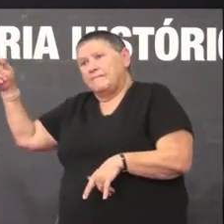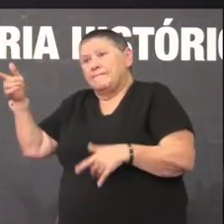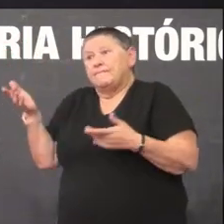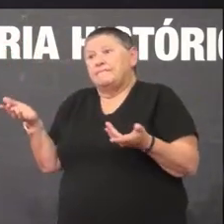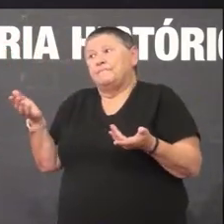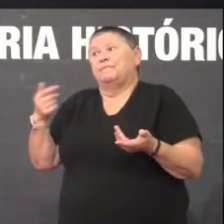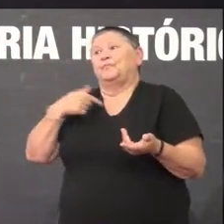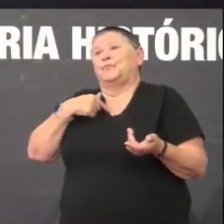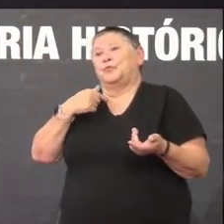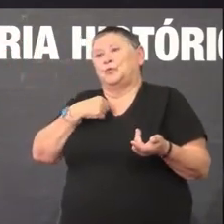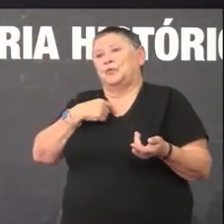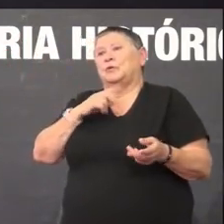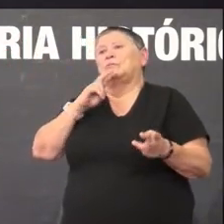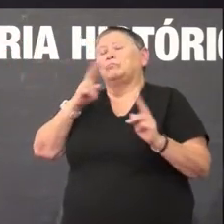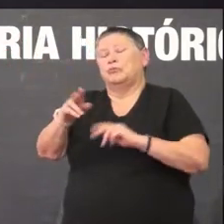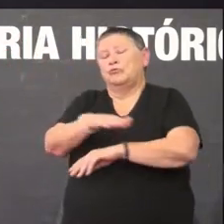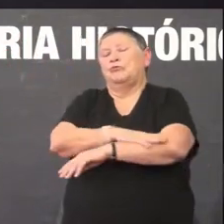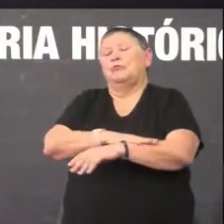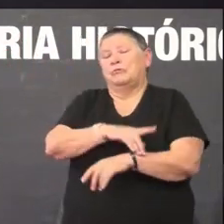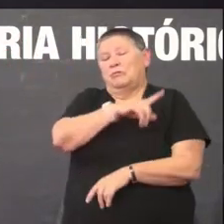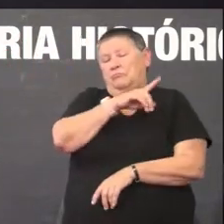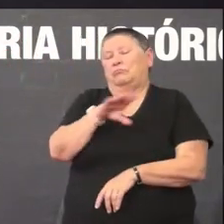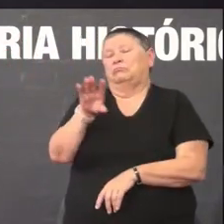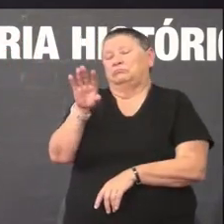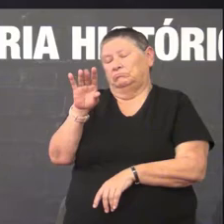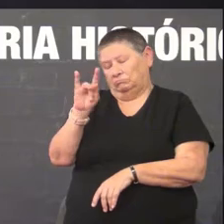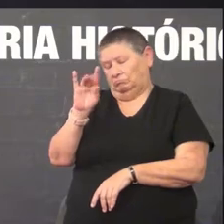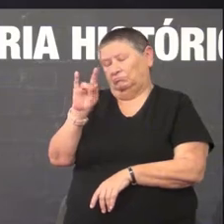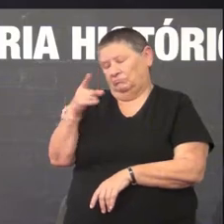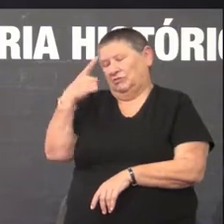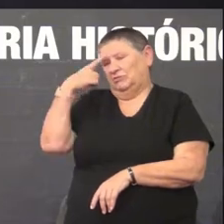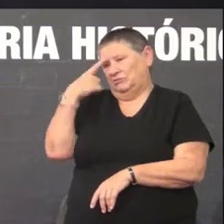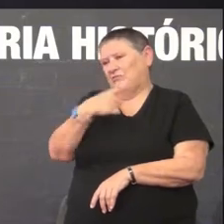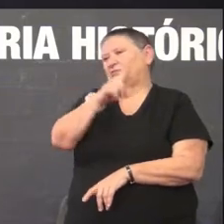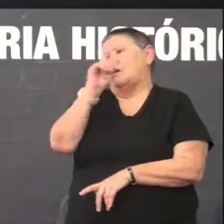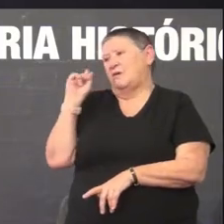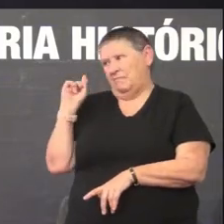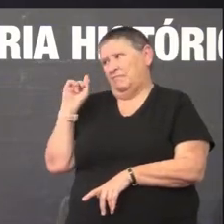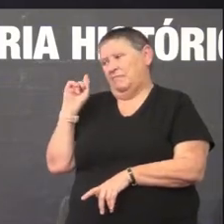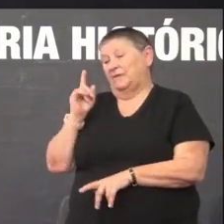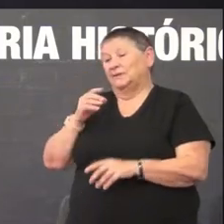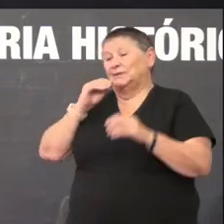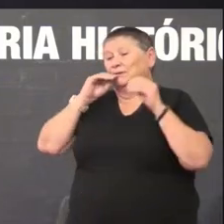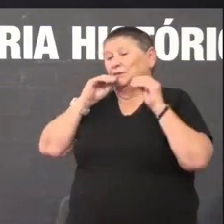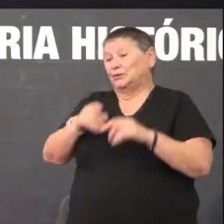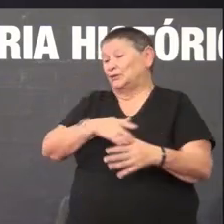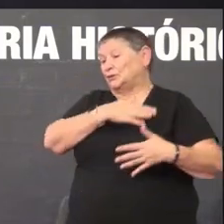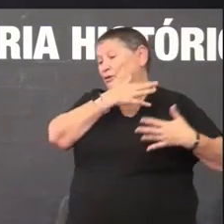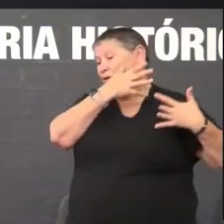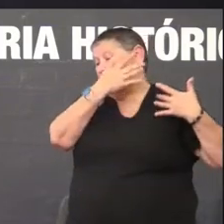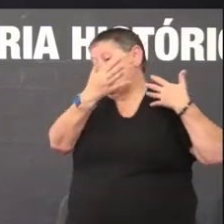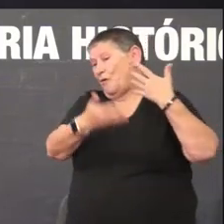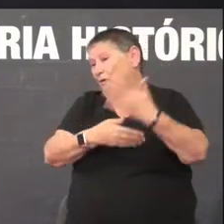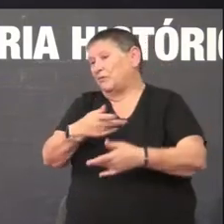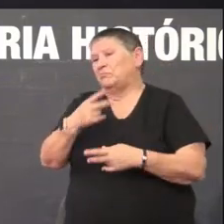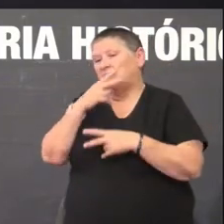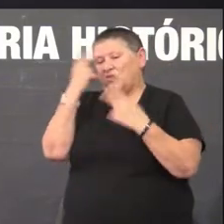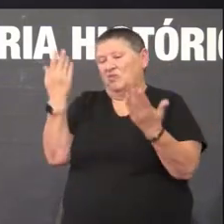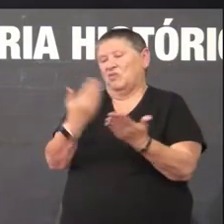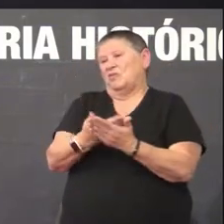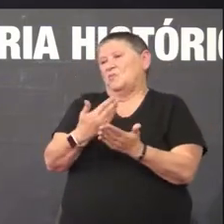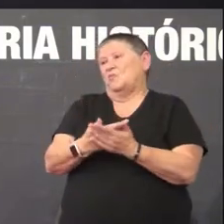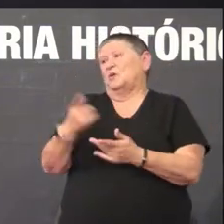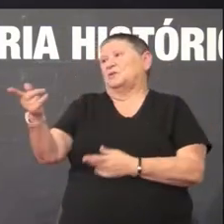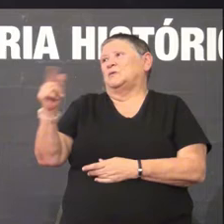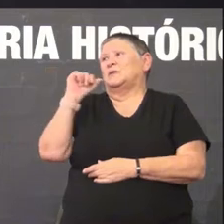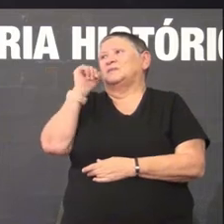yo afirmo, el gobierno lo sabía. La historia nos va demostrando cómo el servicio secreto, que parece que está descentrado al